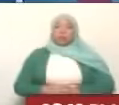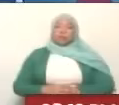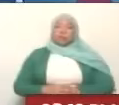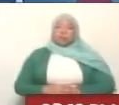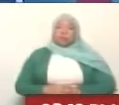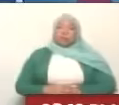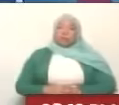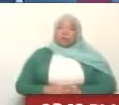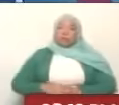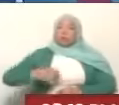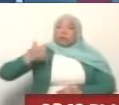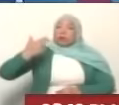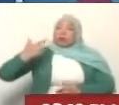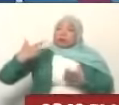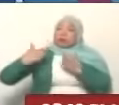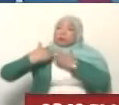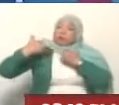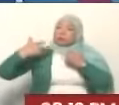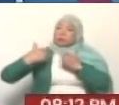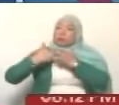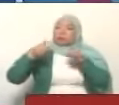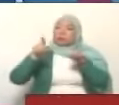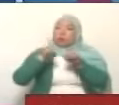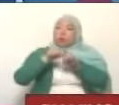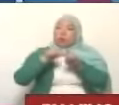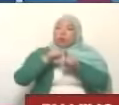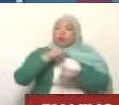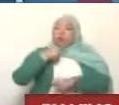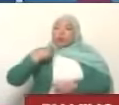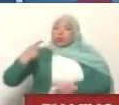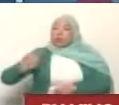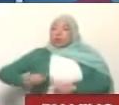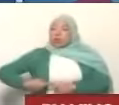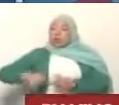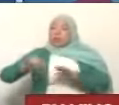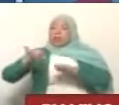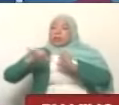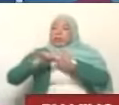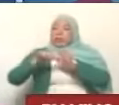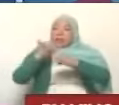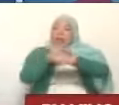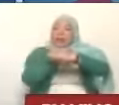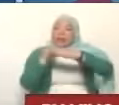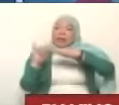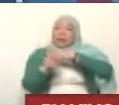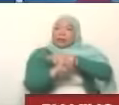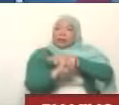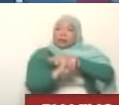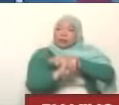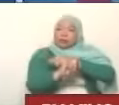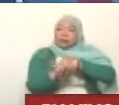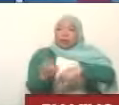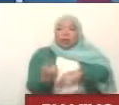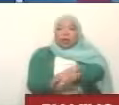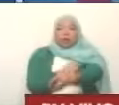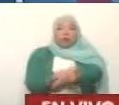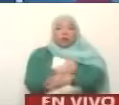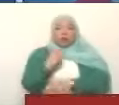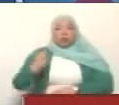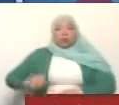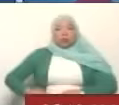tratar de armarle una guerra en Taiwán a nuestra hermana China. Así que es cierto, ellos tienen